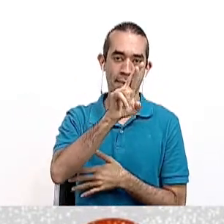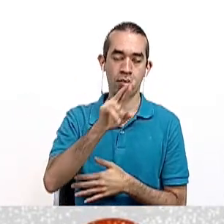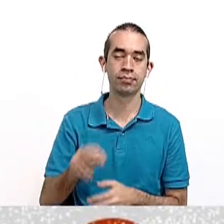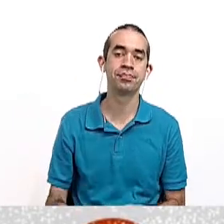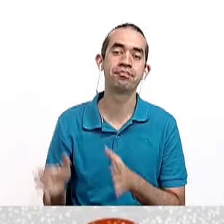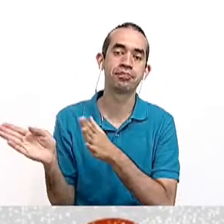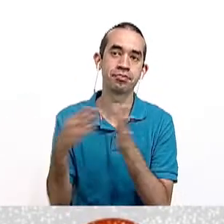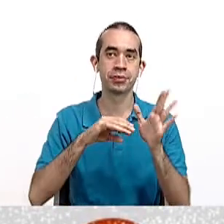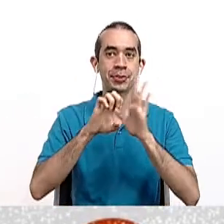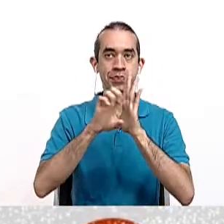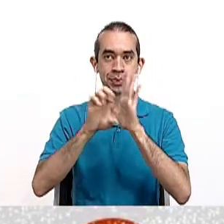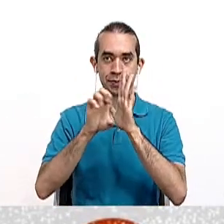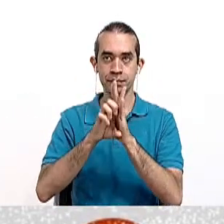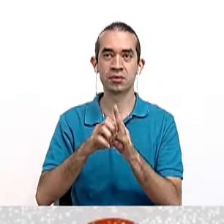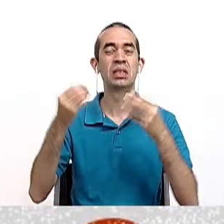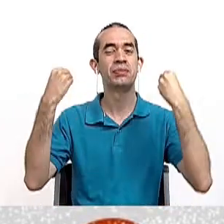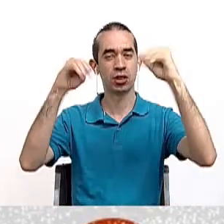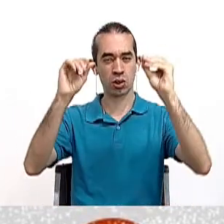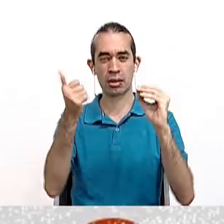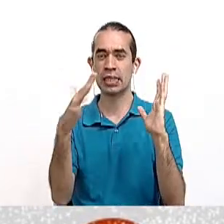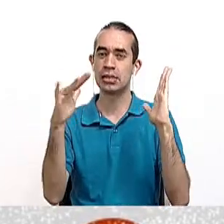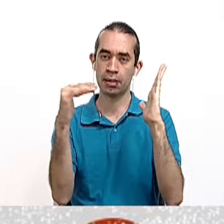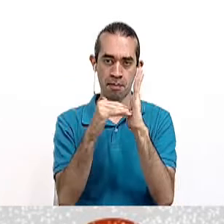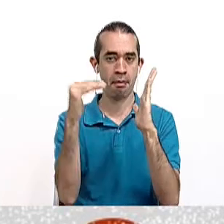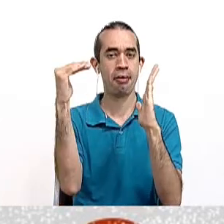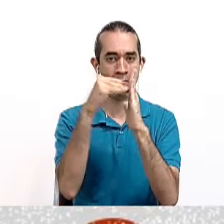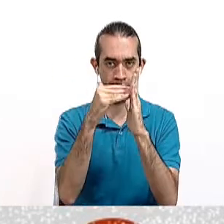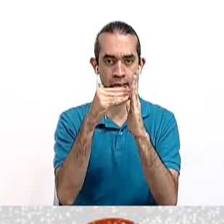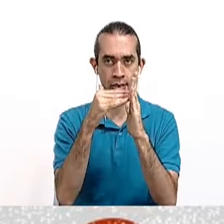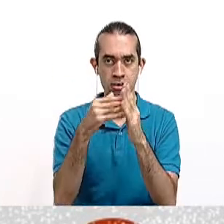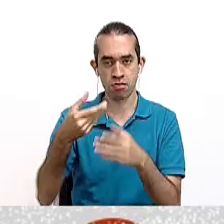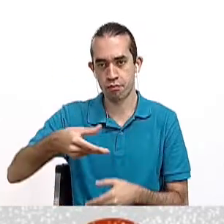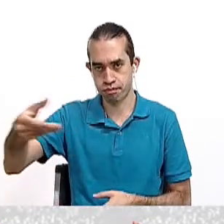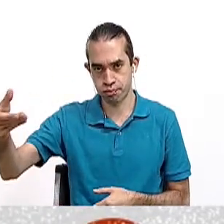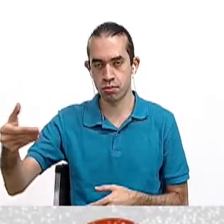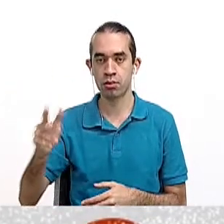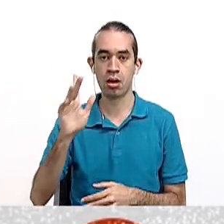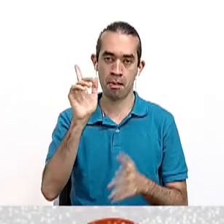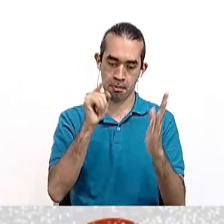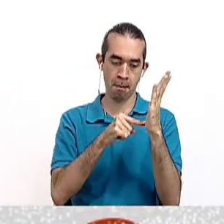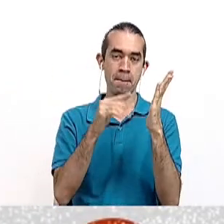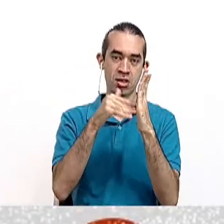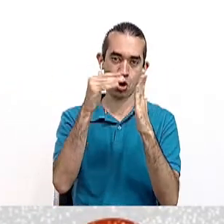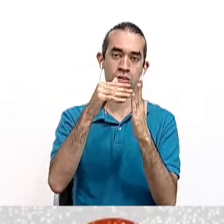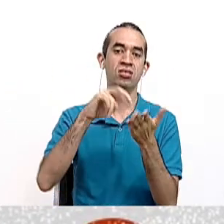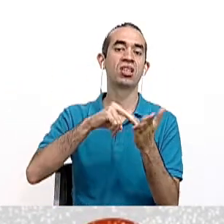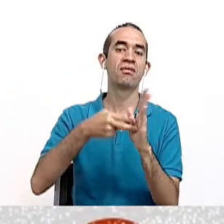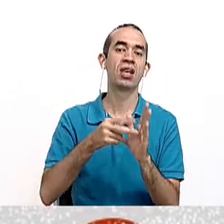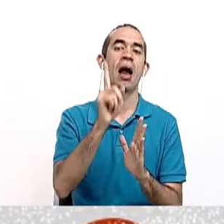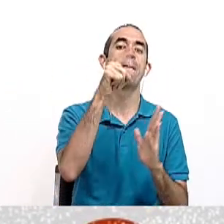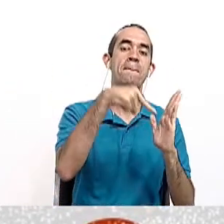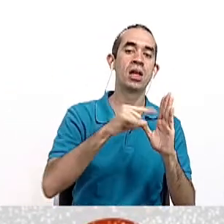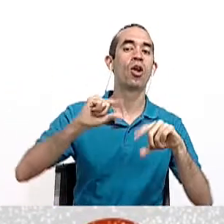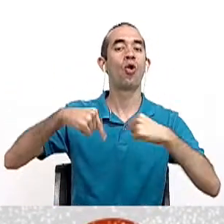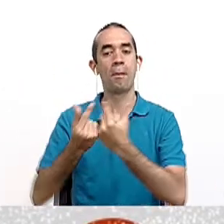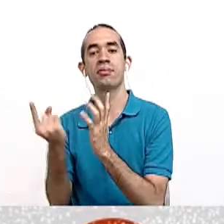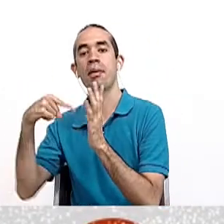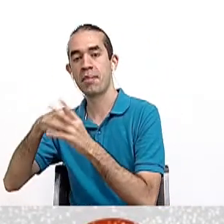Otro ejemplo, vendió 15 millones de ejemplares, millón, conjunto de 1000 millares.